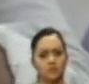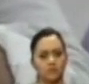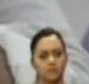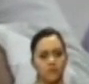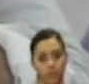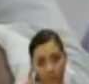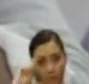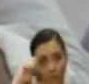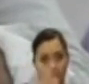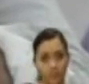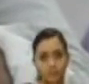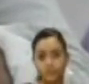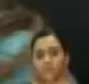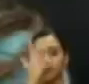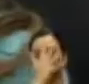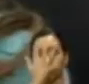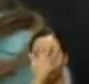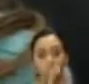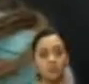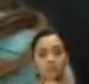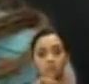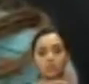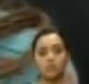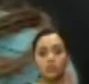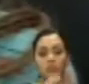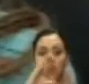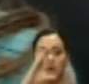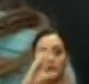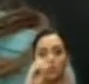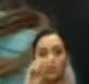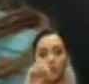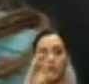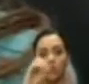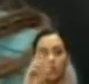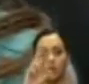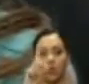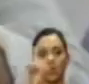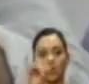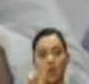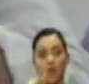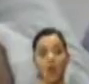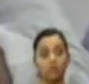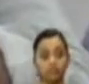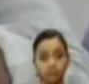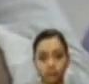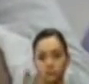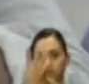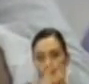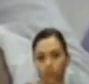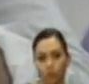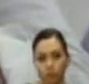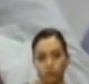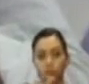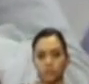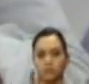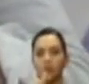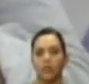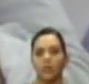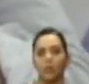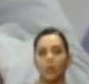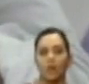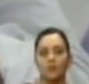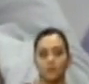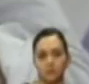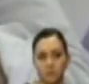la Concordia, y estamos a punto de solucionar todo aquello en forma democrática, etc. Dicho